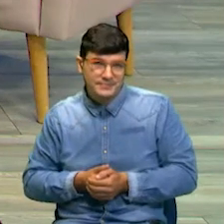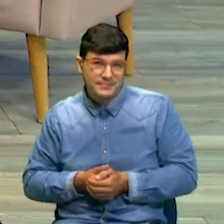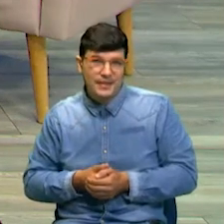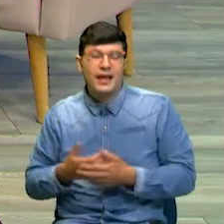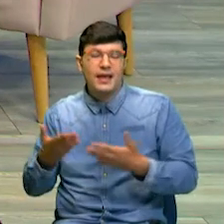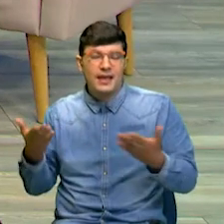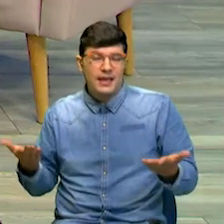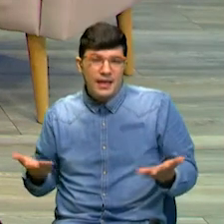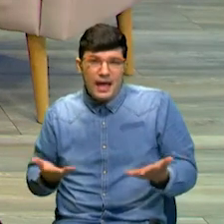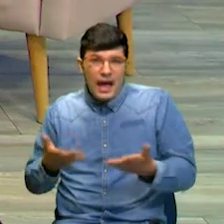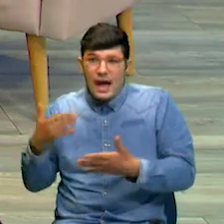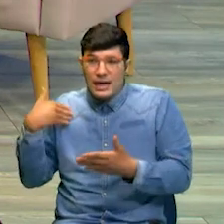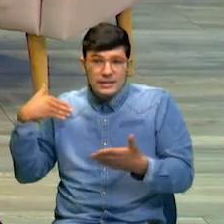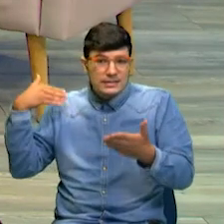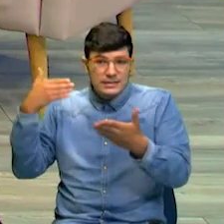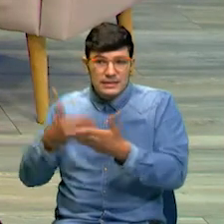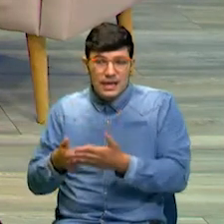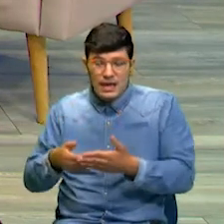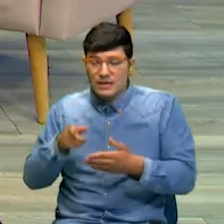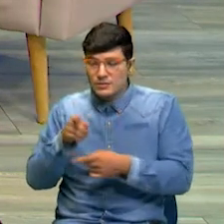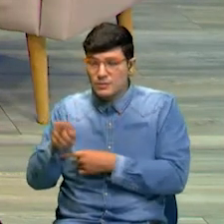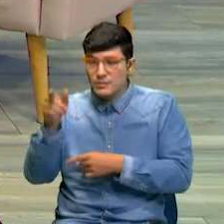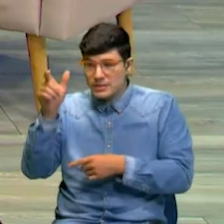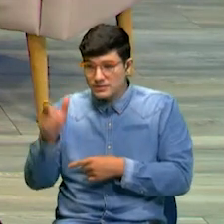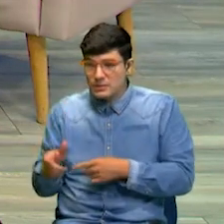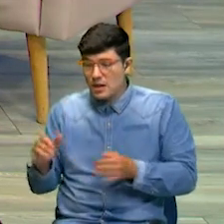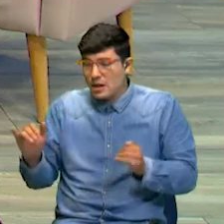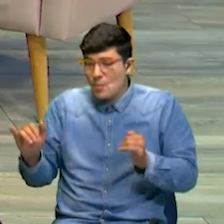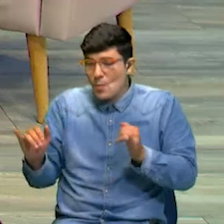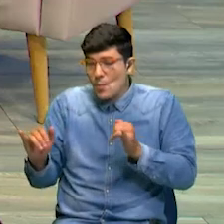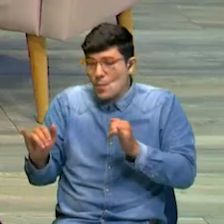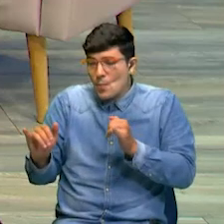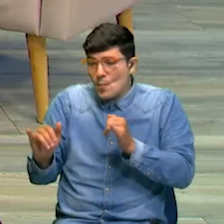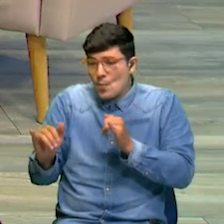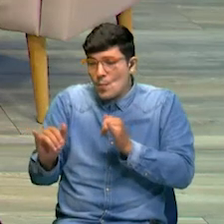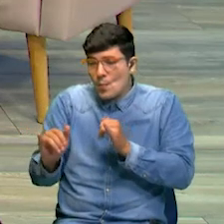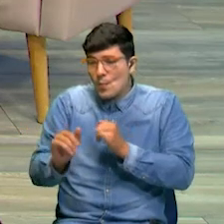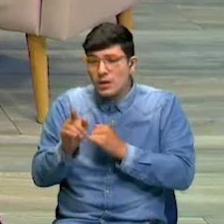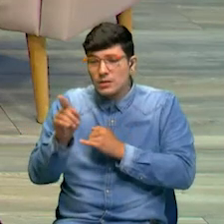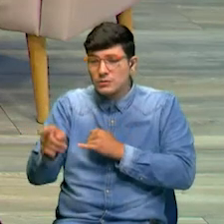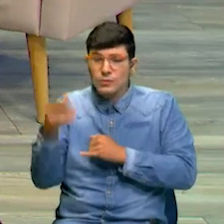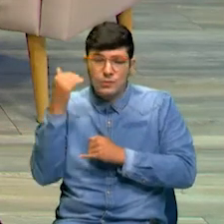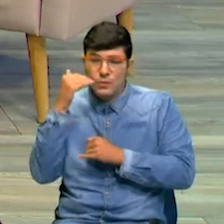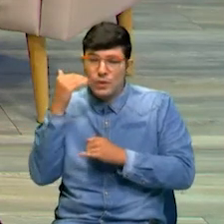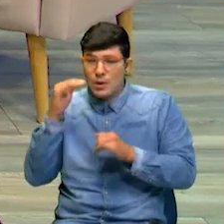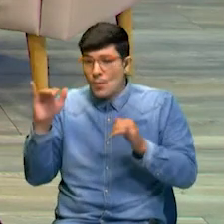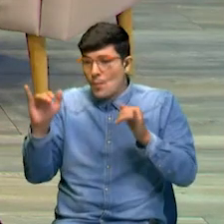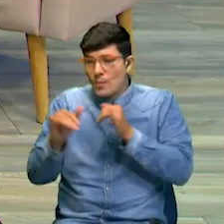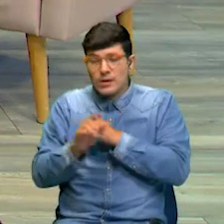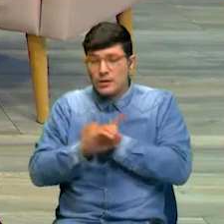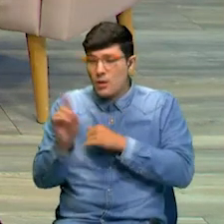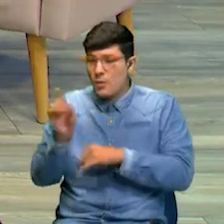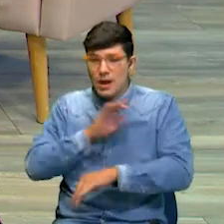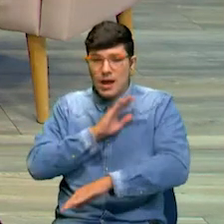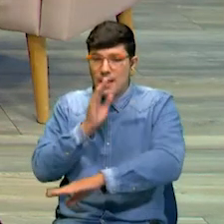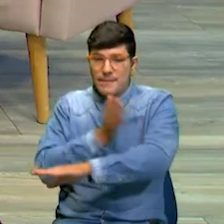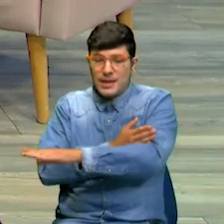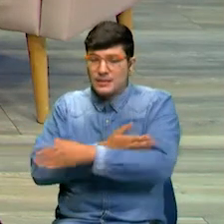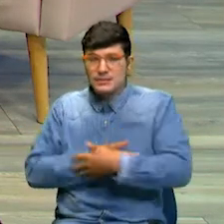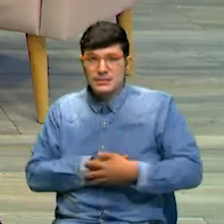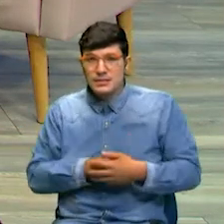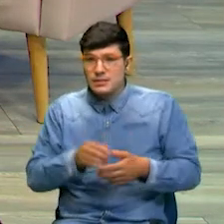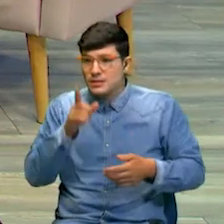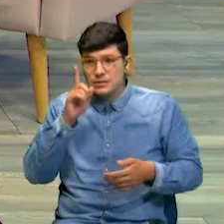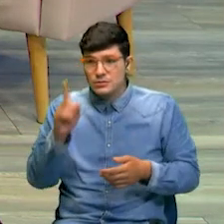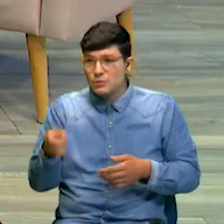Y fue tanta la desnutrición que llegó a un punto donde ella ya no era capaz. ella